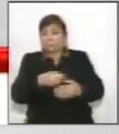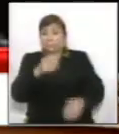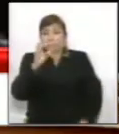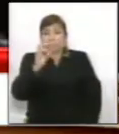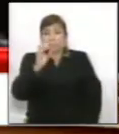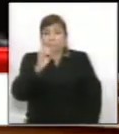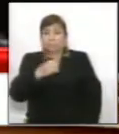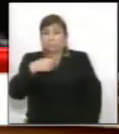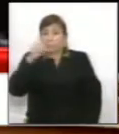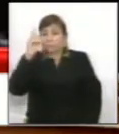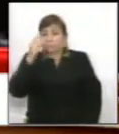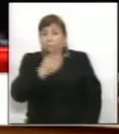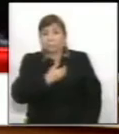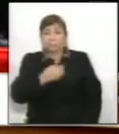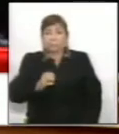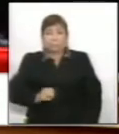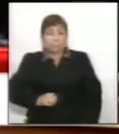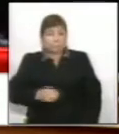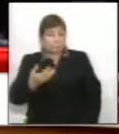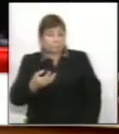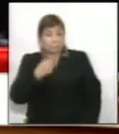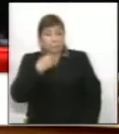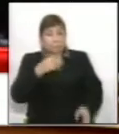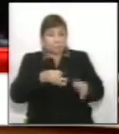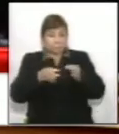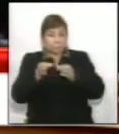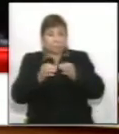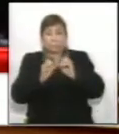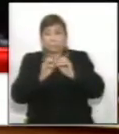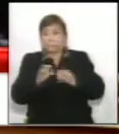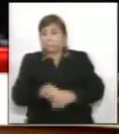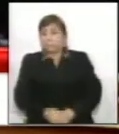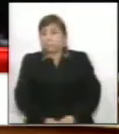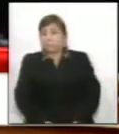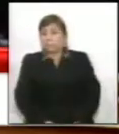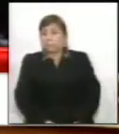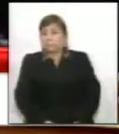70 millones al Estado. Quisiera que nos aclare, señor Premier.